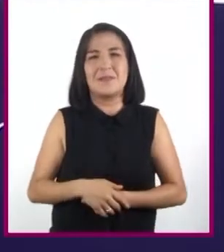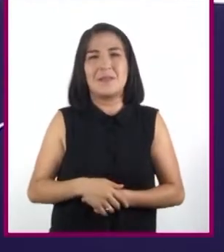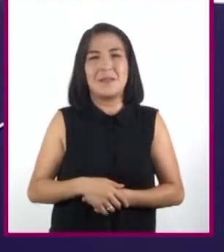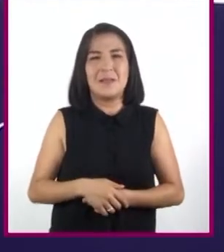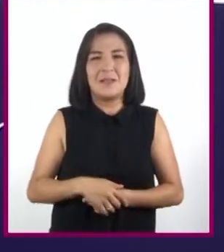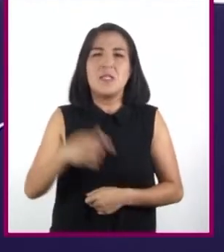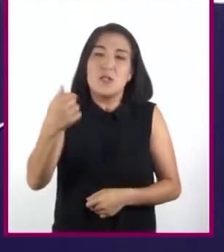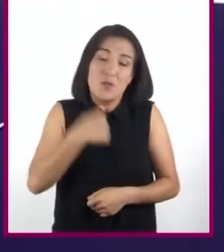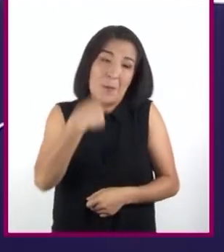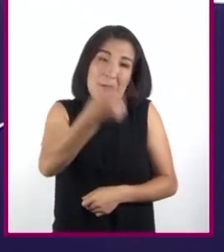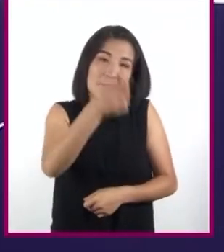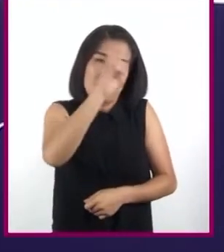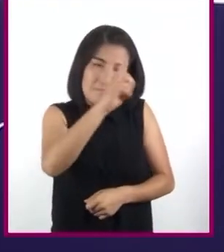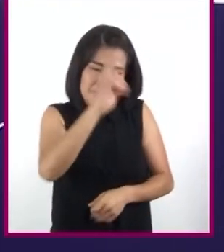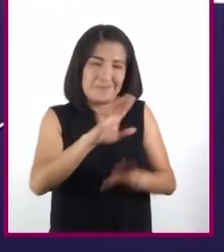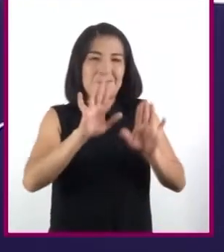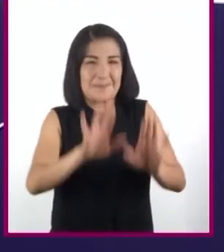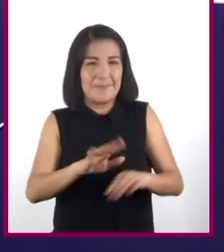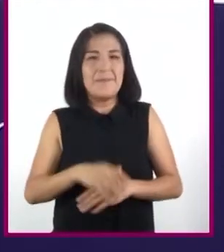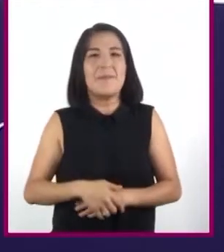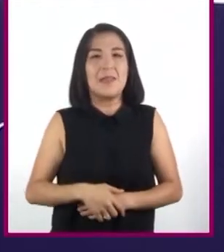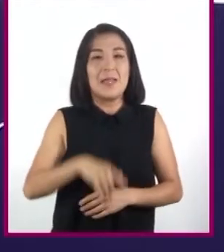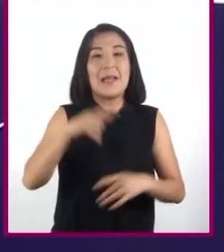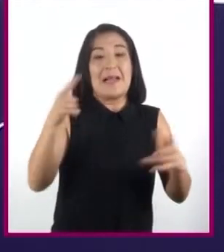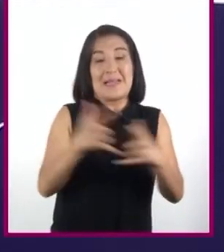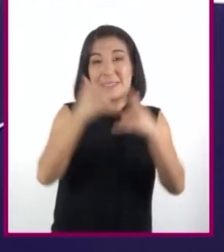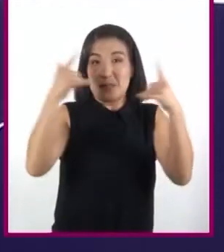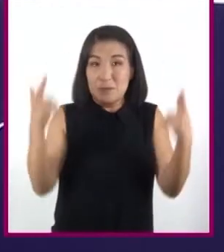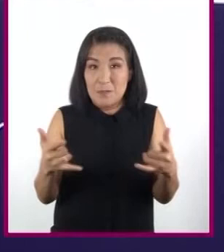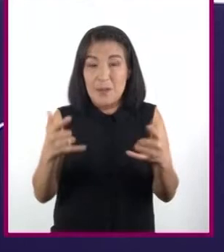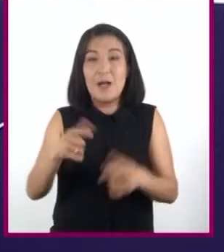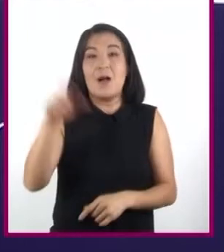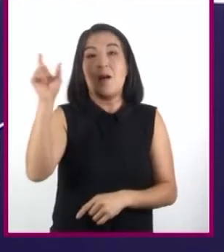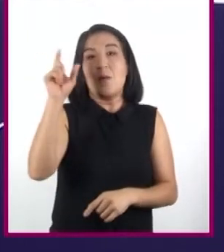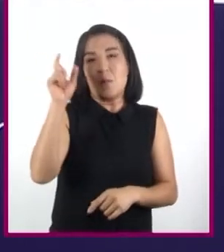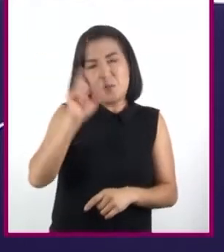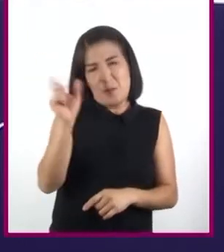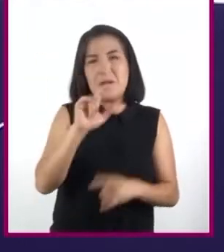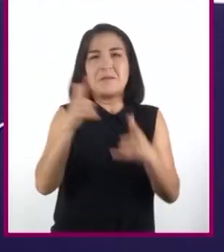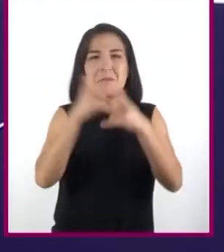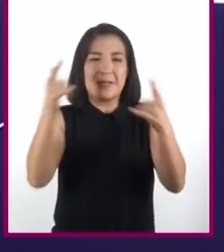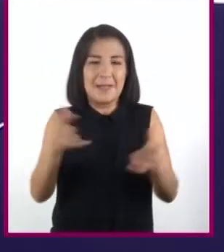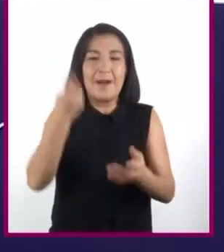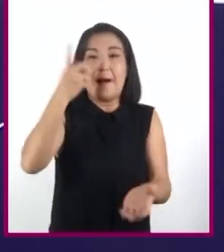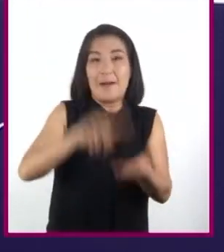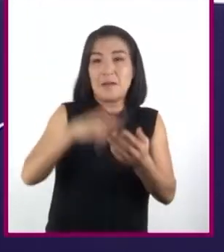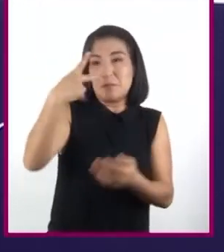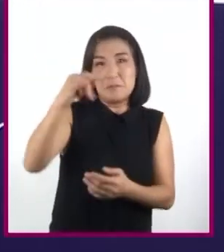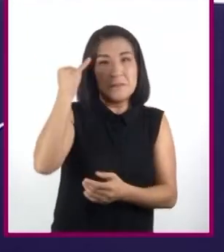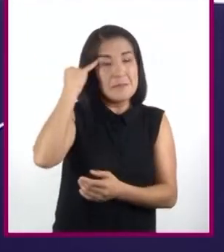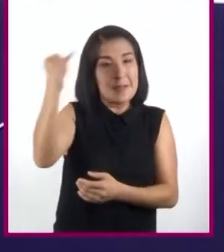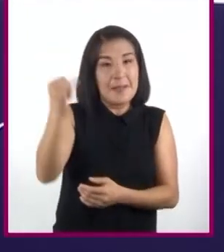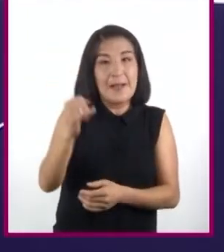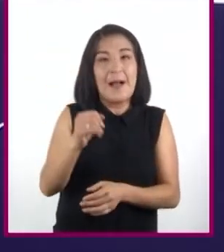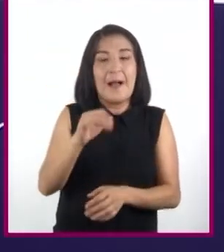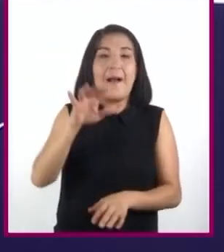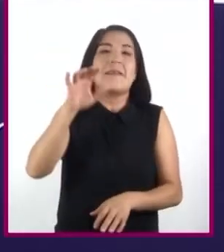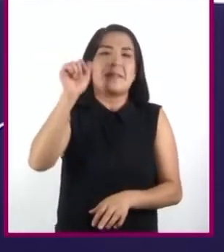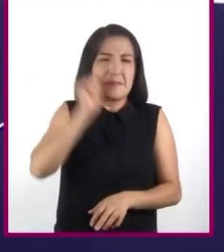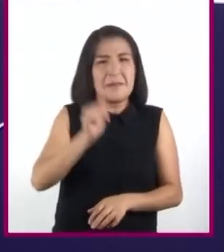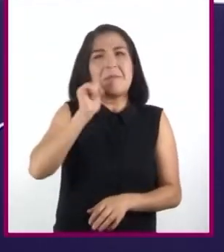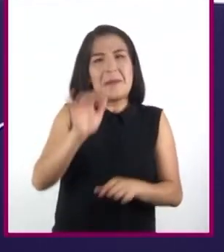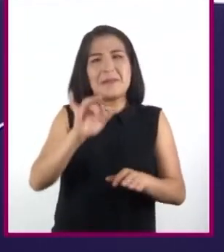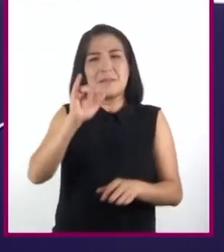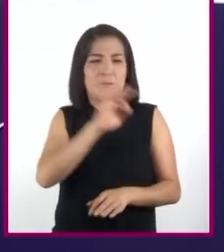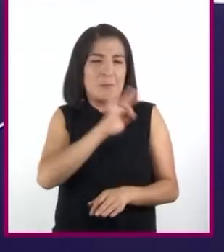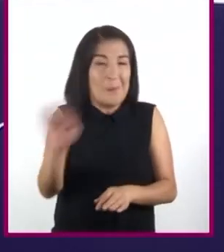Lo que te puedo decir es lo siguiente. En los relatos, aunque son producto de la creación de sus autores, siempre podrás encontrar